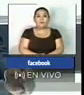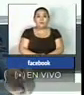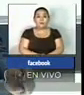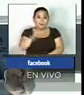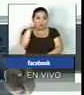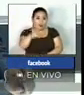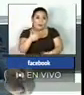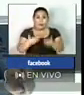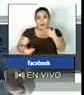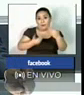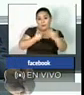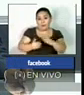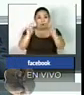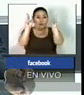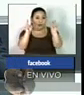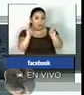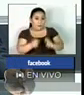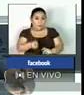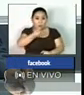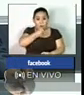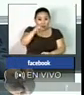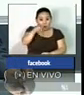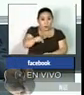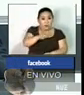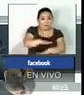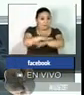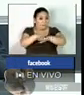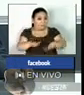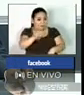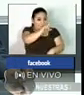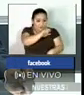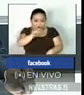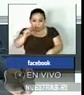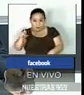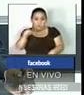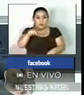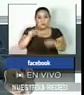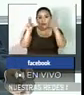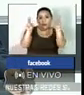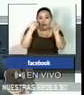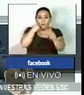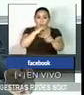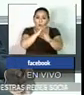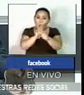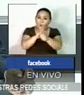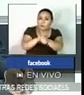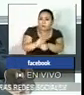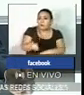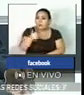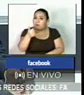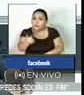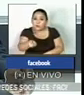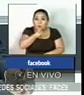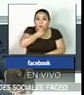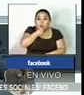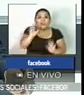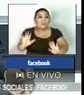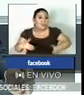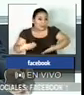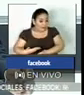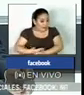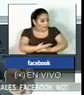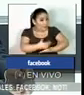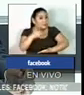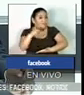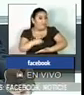Vamos con el detalle de las informaciones que tenemos para cerrar esta semana. En medio de la pandemia por coronavirus, una buena noticia. Un bebé de 6